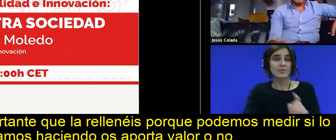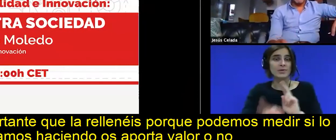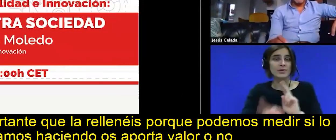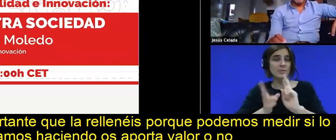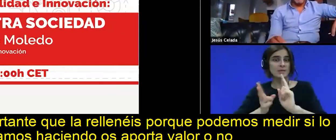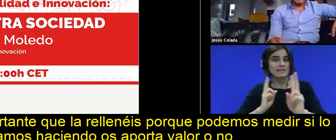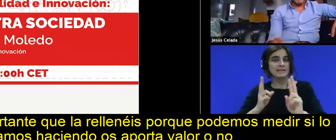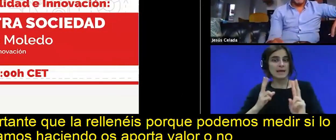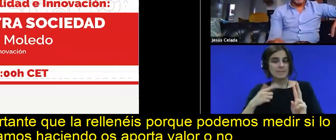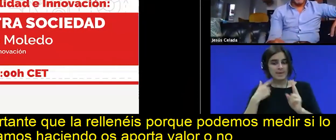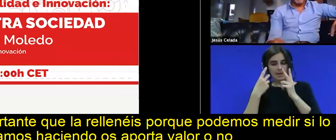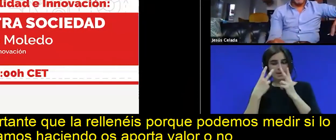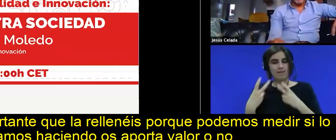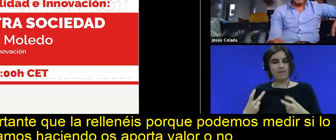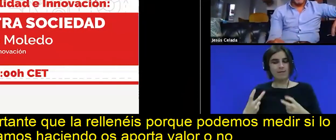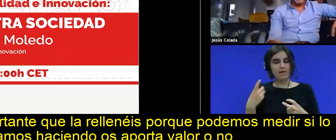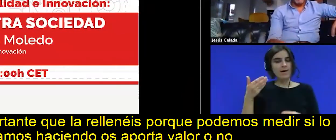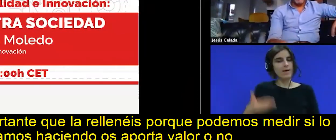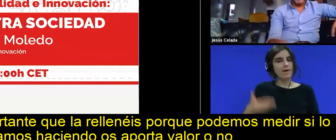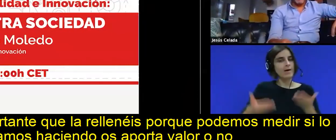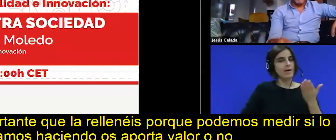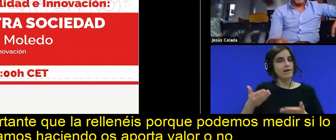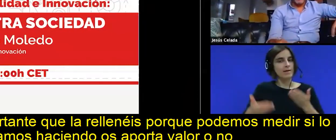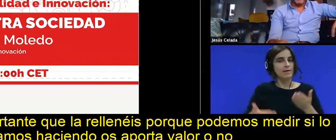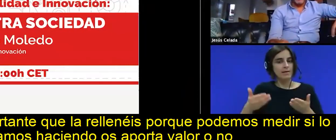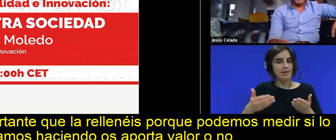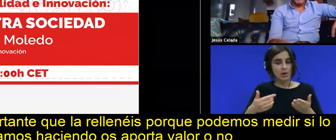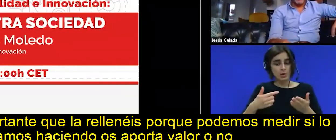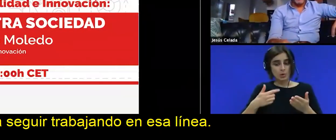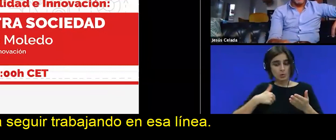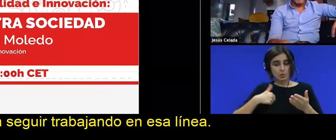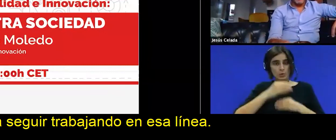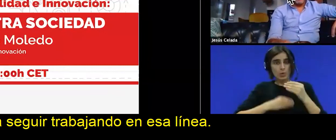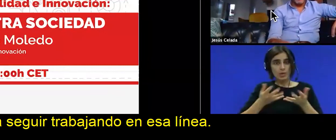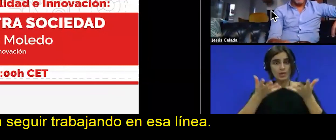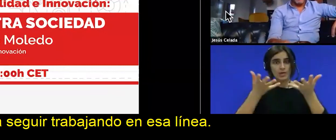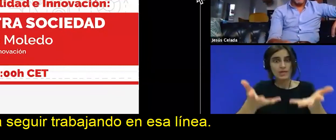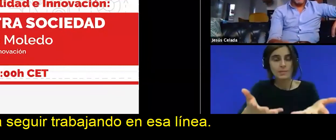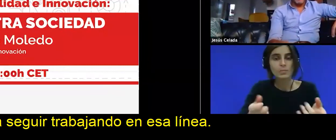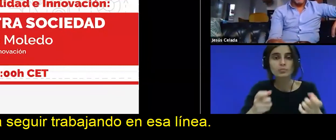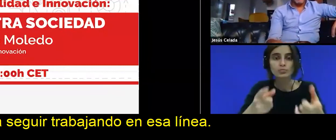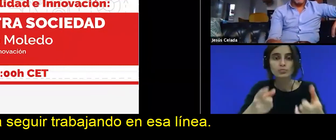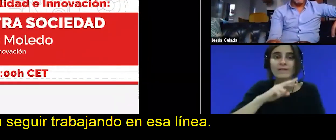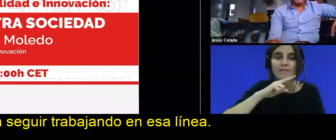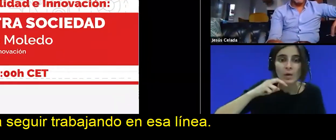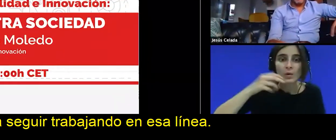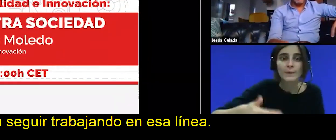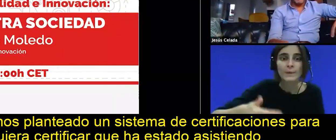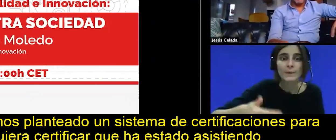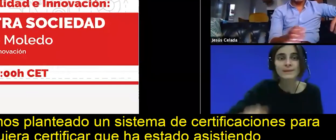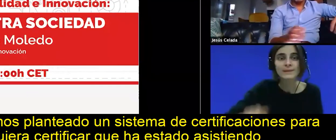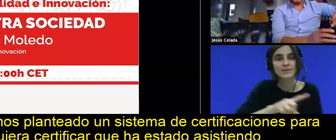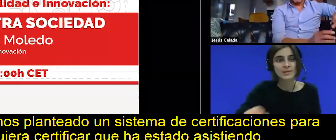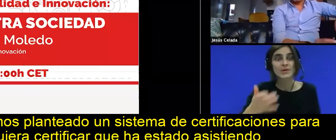si realmente lo que estamos haciendo os aporta valor o no os aporta valor para seguir trabajando en esa línea. Sí,